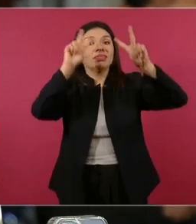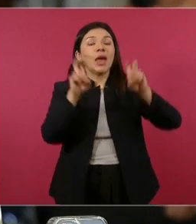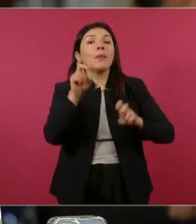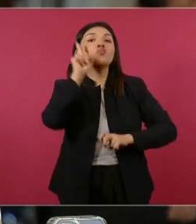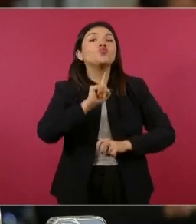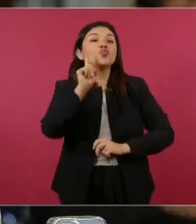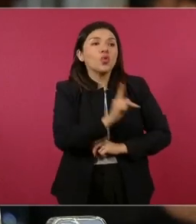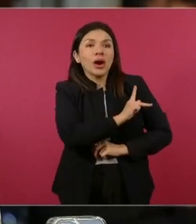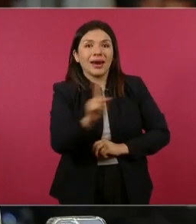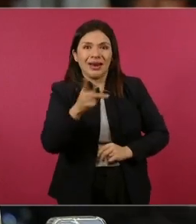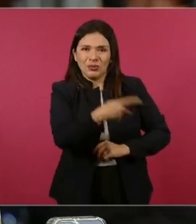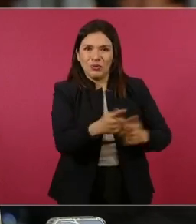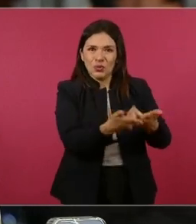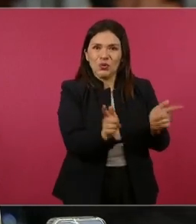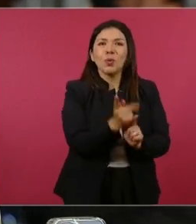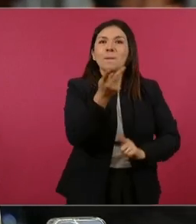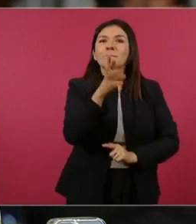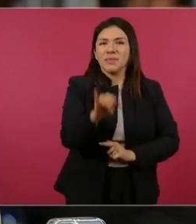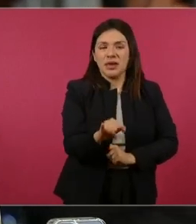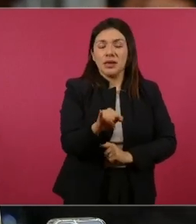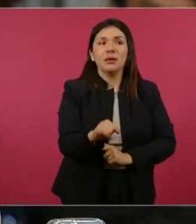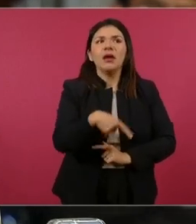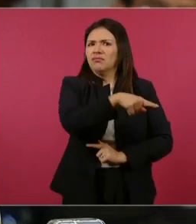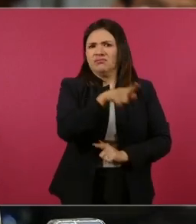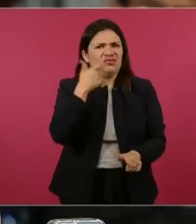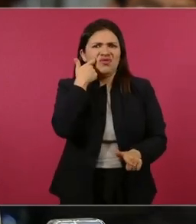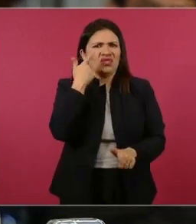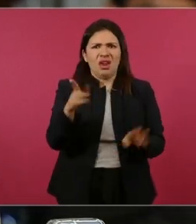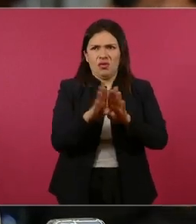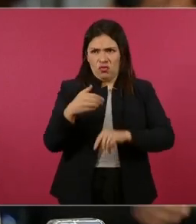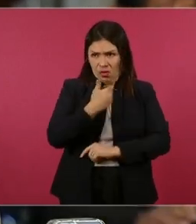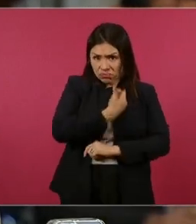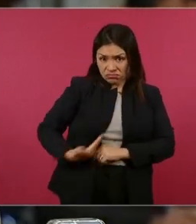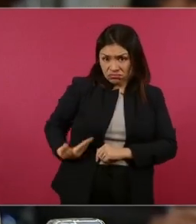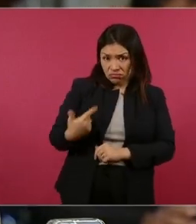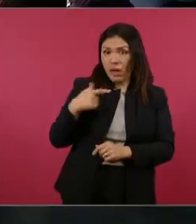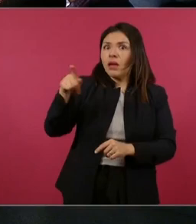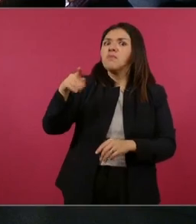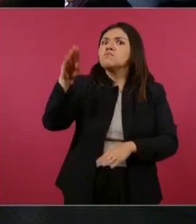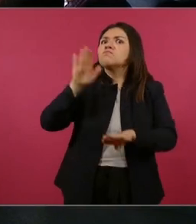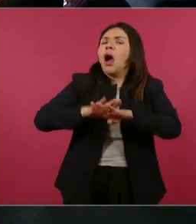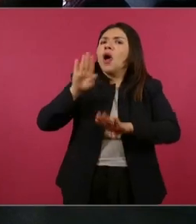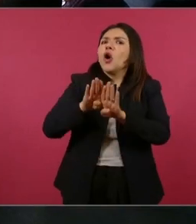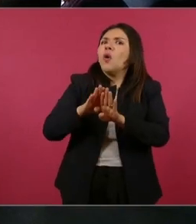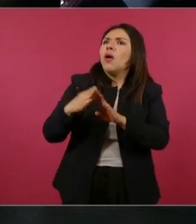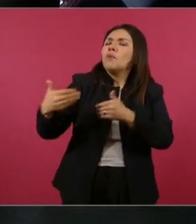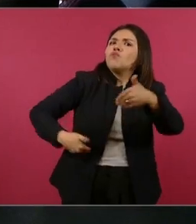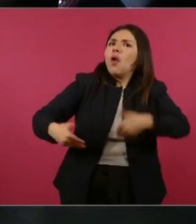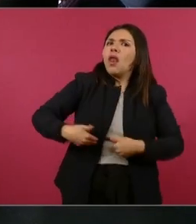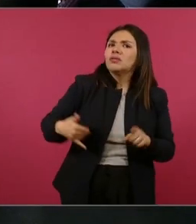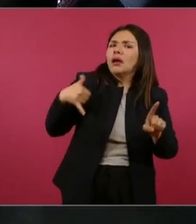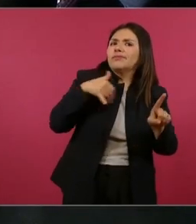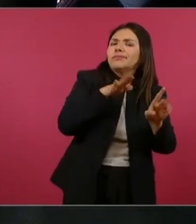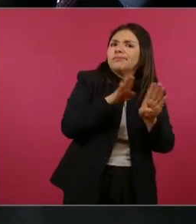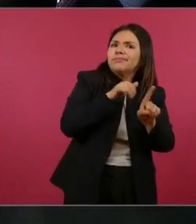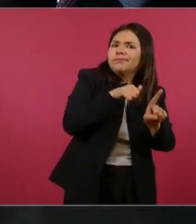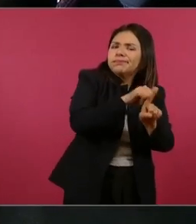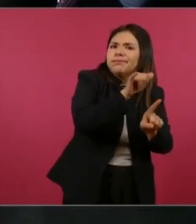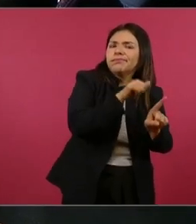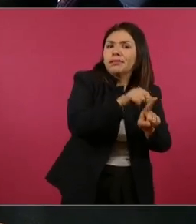PRI, al no prestarse a un esquema de moches fue objeto de violencia política de género y ni el hecho de